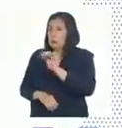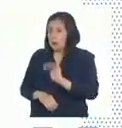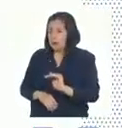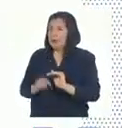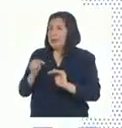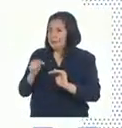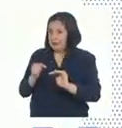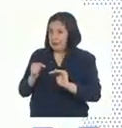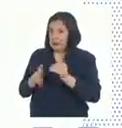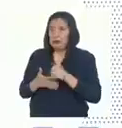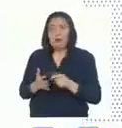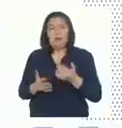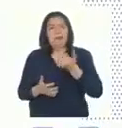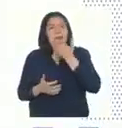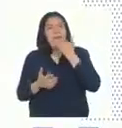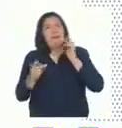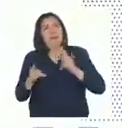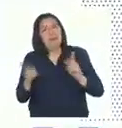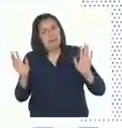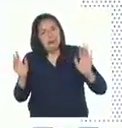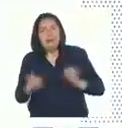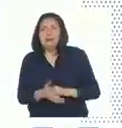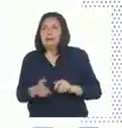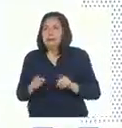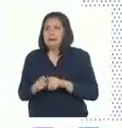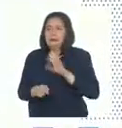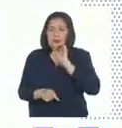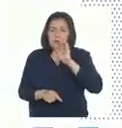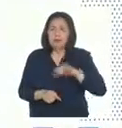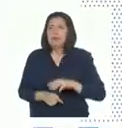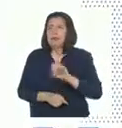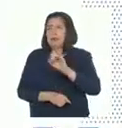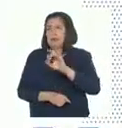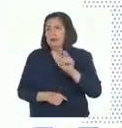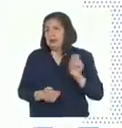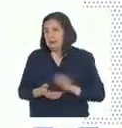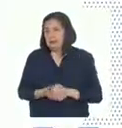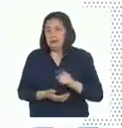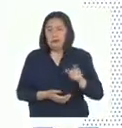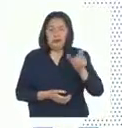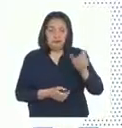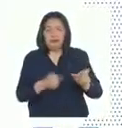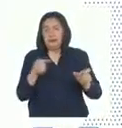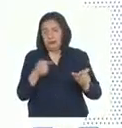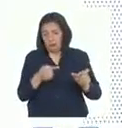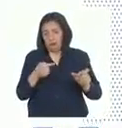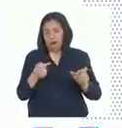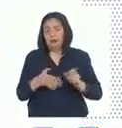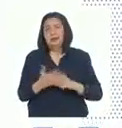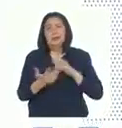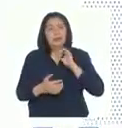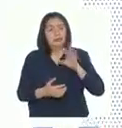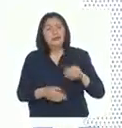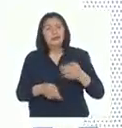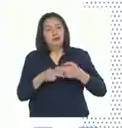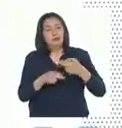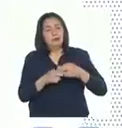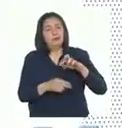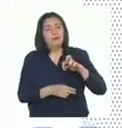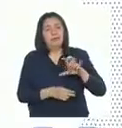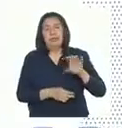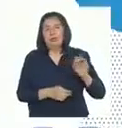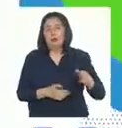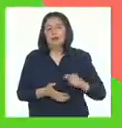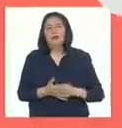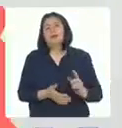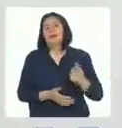de un niño al que le sucede algo y también lo que dijo Sara. Es un personaje al que le dicen Paco y que